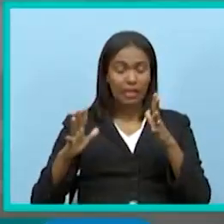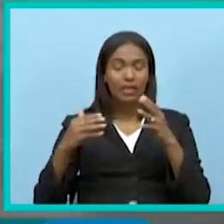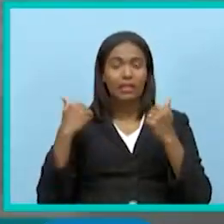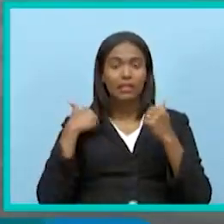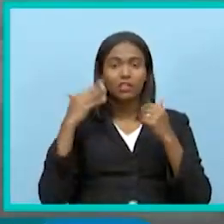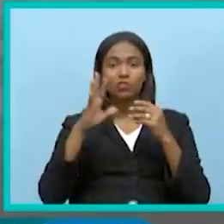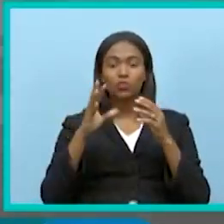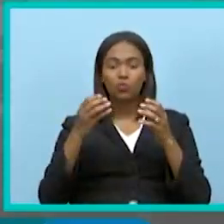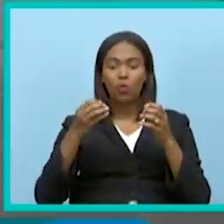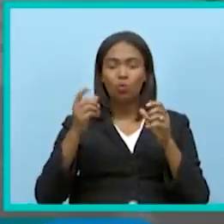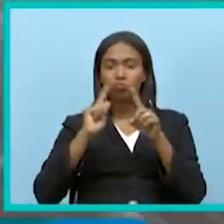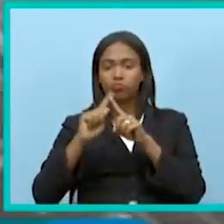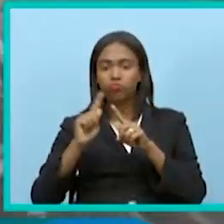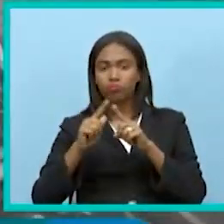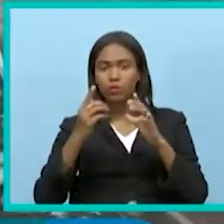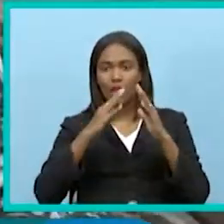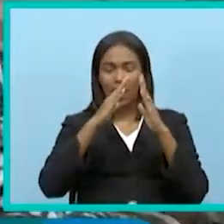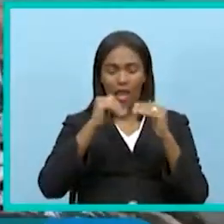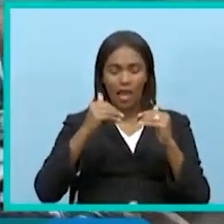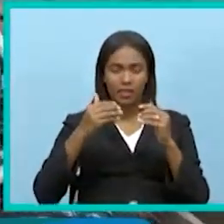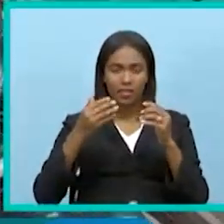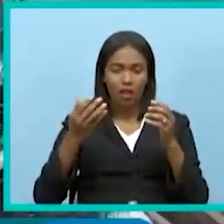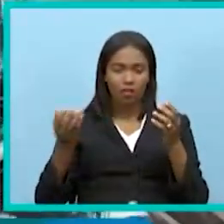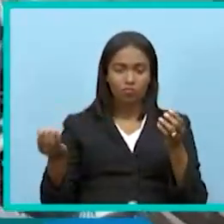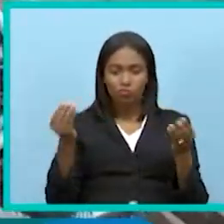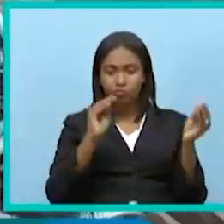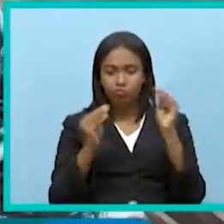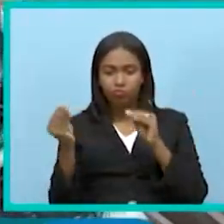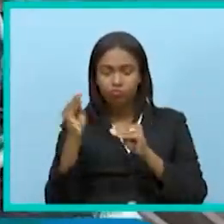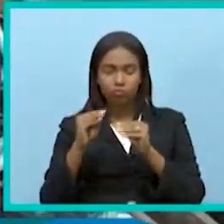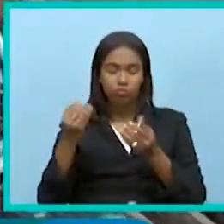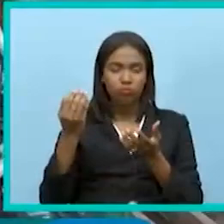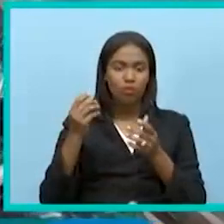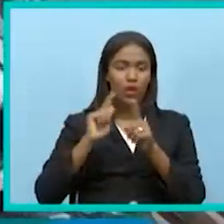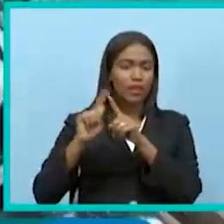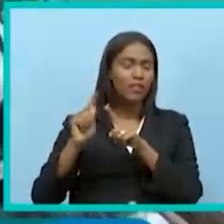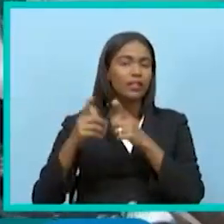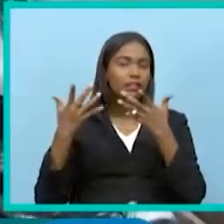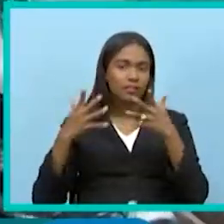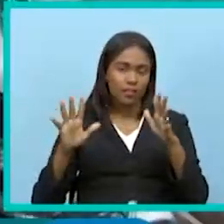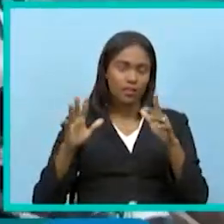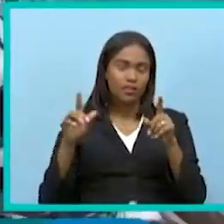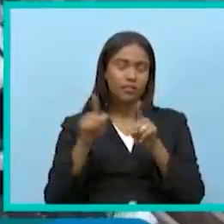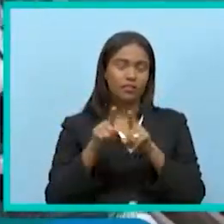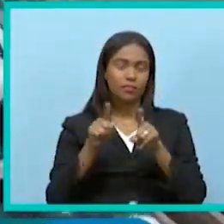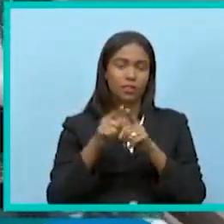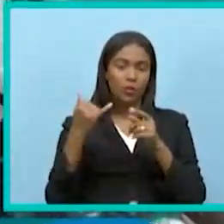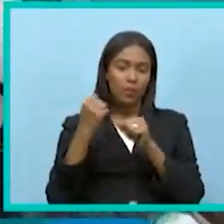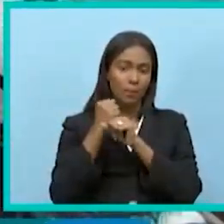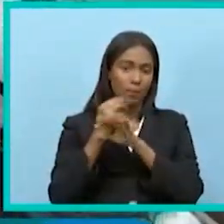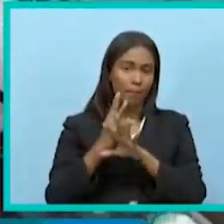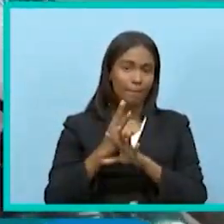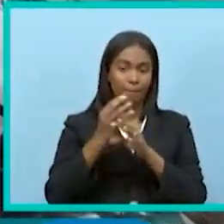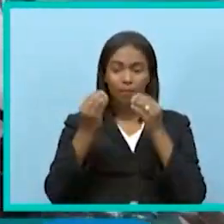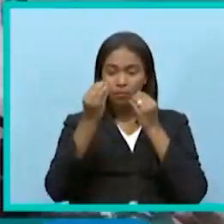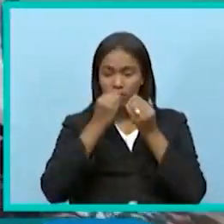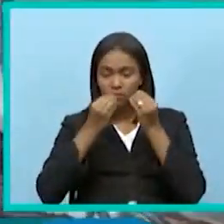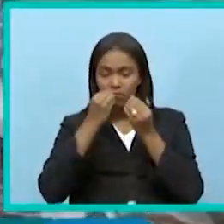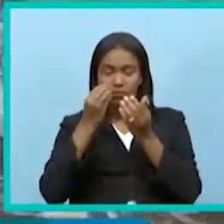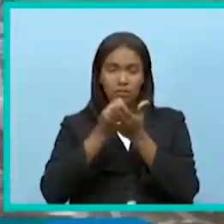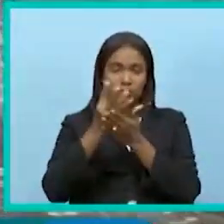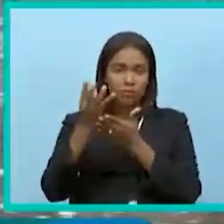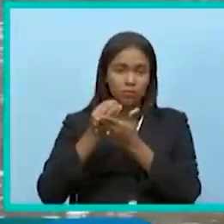sus aguares recogidos, sus trastos recogidos, y también se están preparando con alimentación.